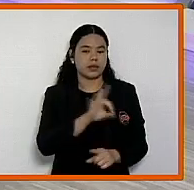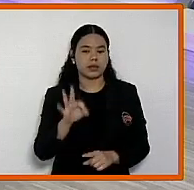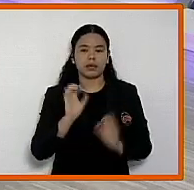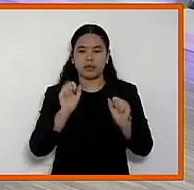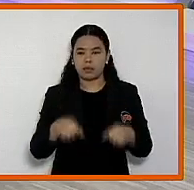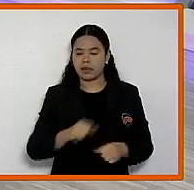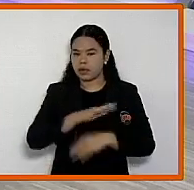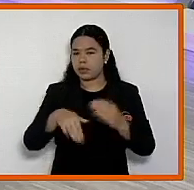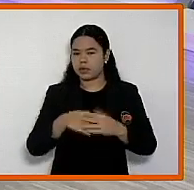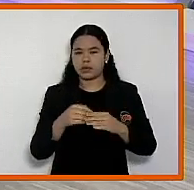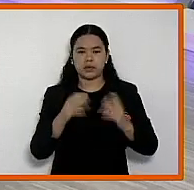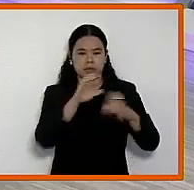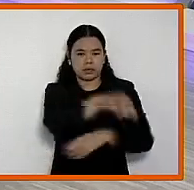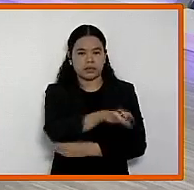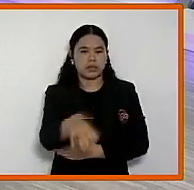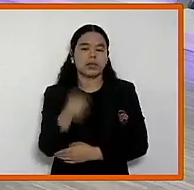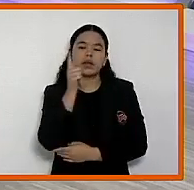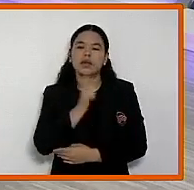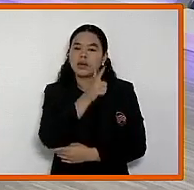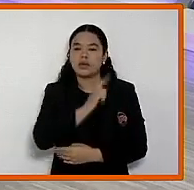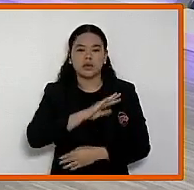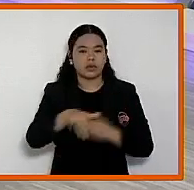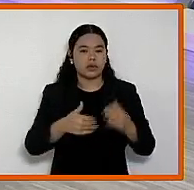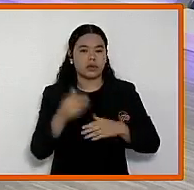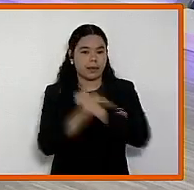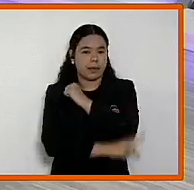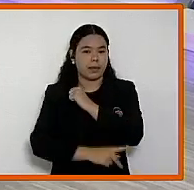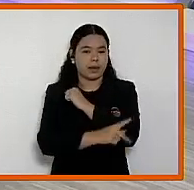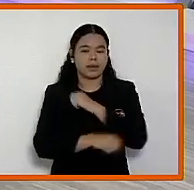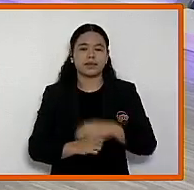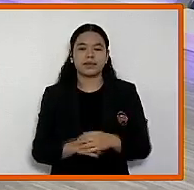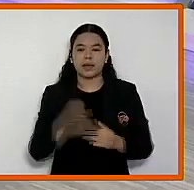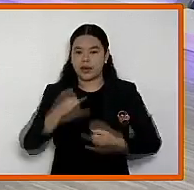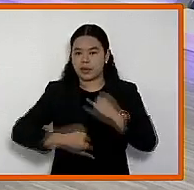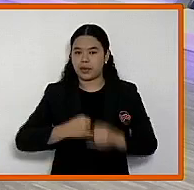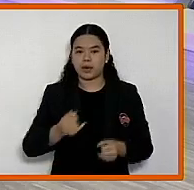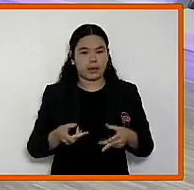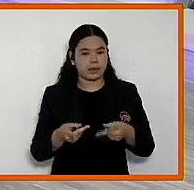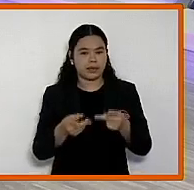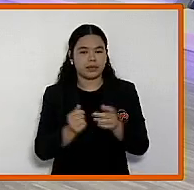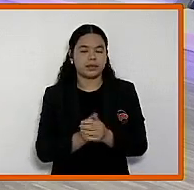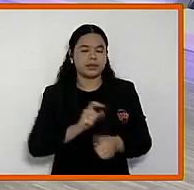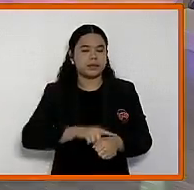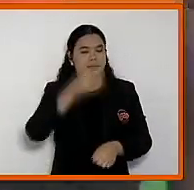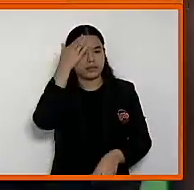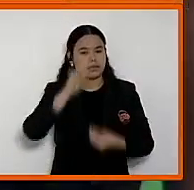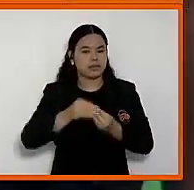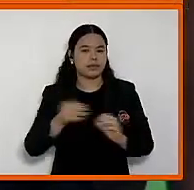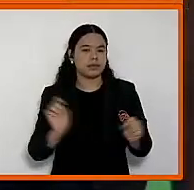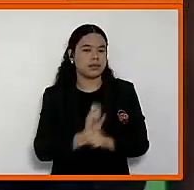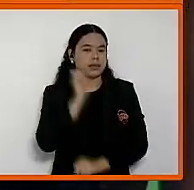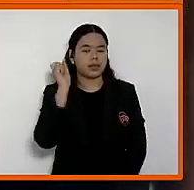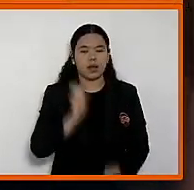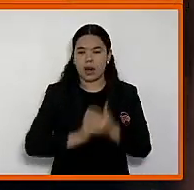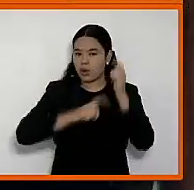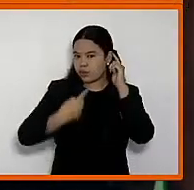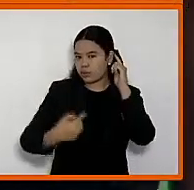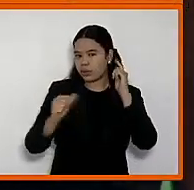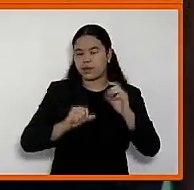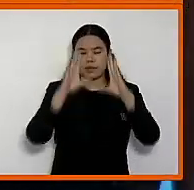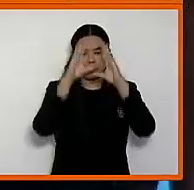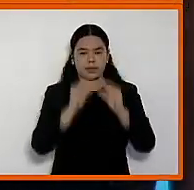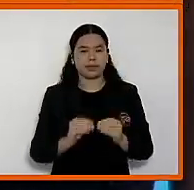disponibles en todos nuestros puntos de venta Loto a nivel nacional. A jugar se ha dicho. El primer dígito afortunado para Diaria en esta noche